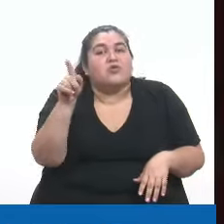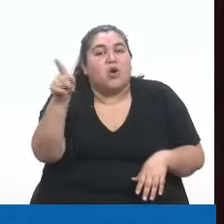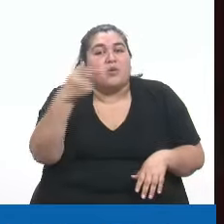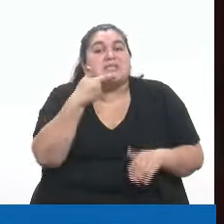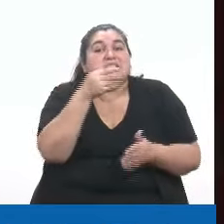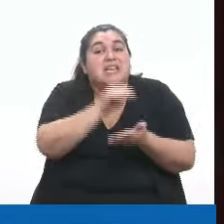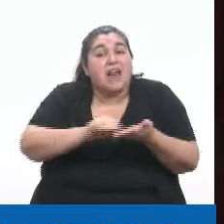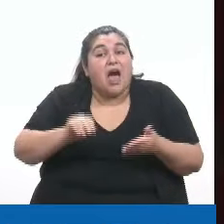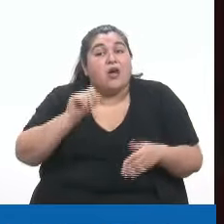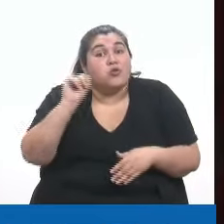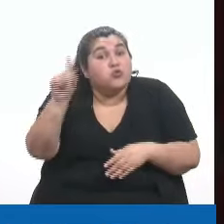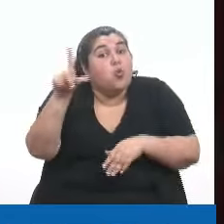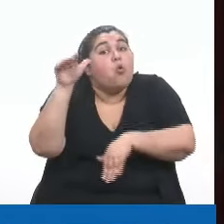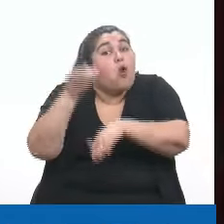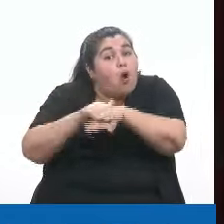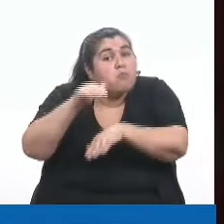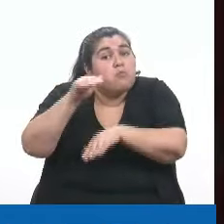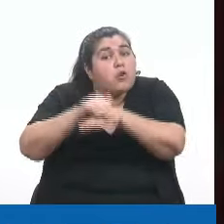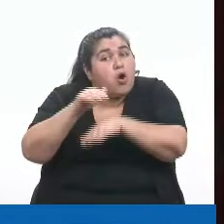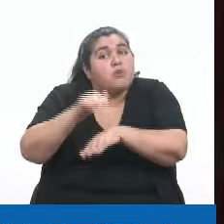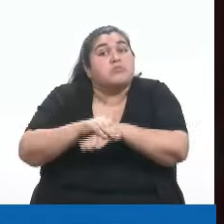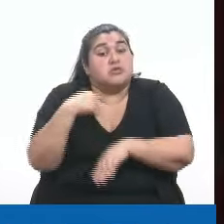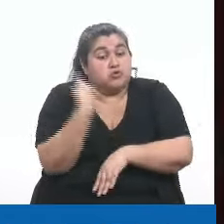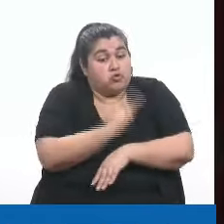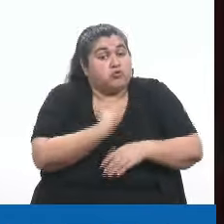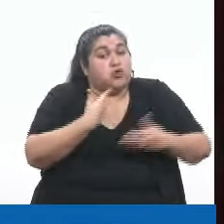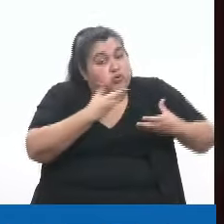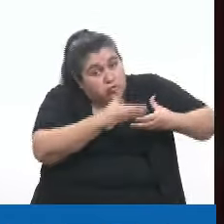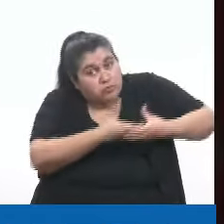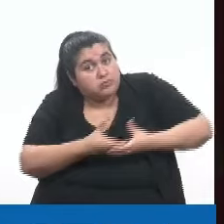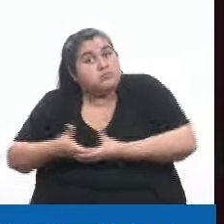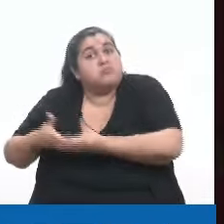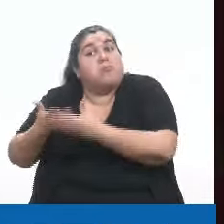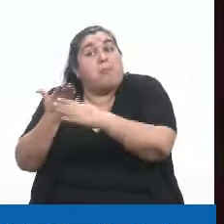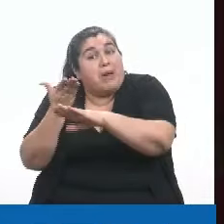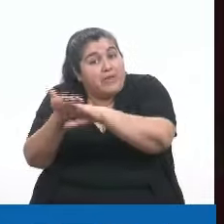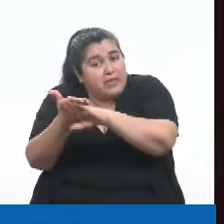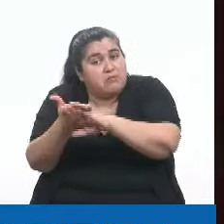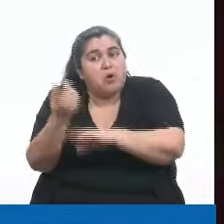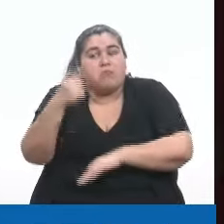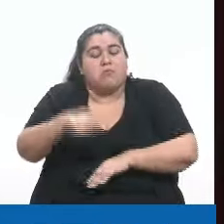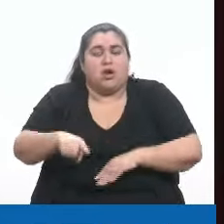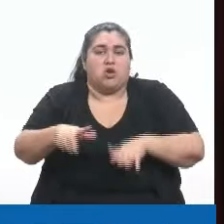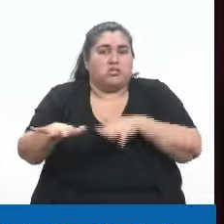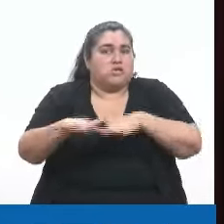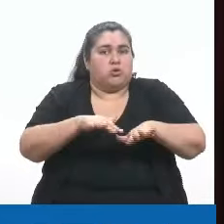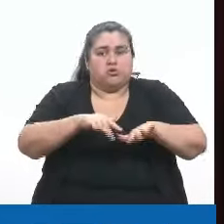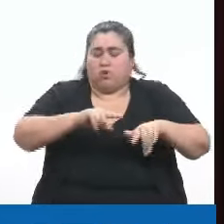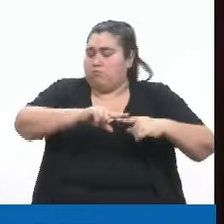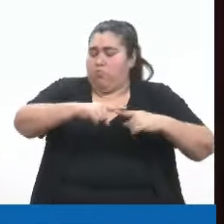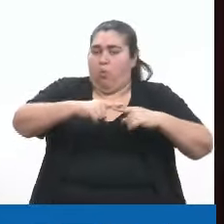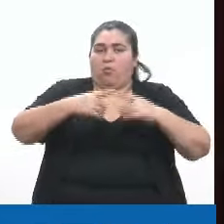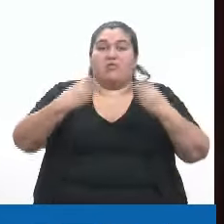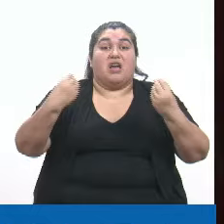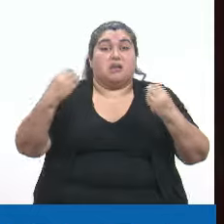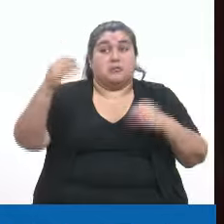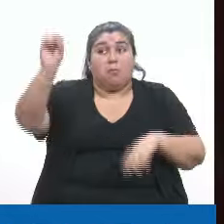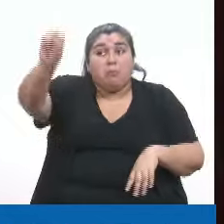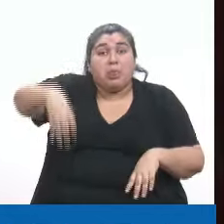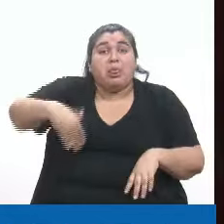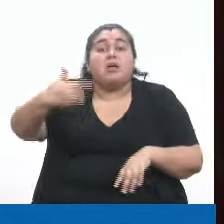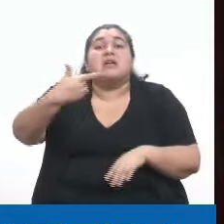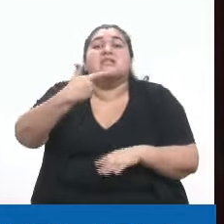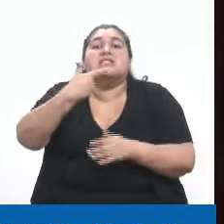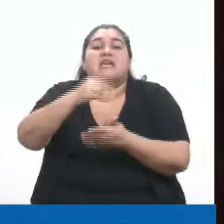senador su compromiso de que salgamos y esta situación se formuló cuando llegó la vicepresidenta de la nación